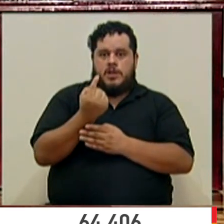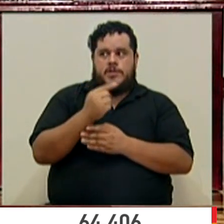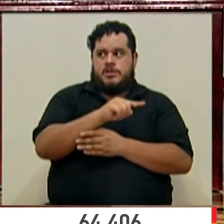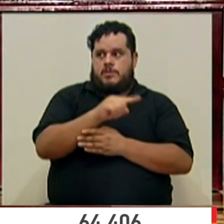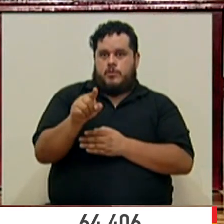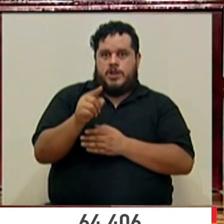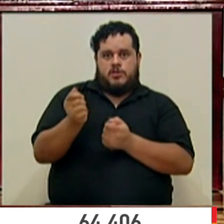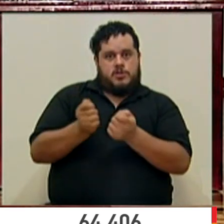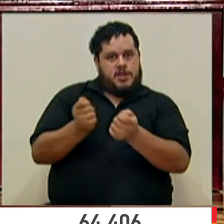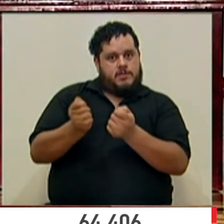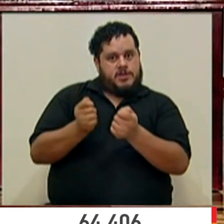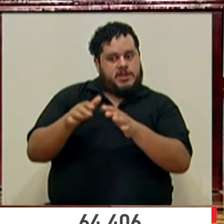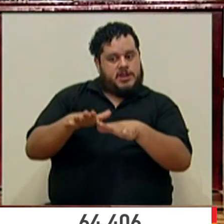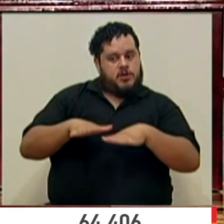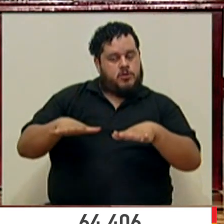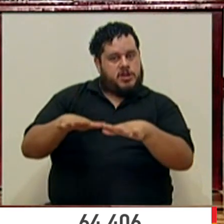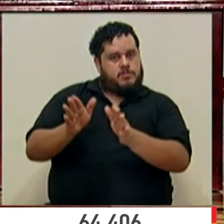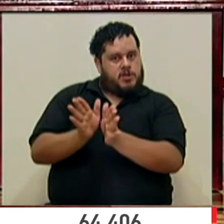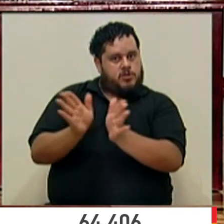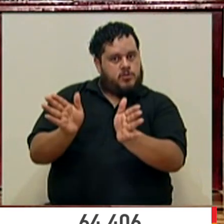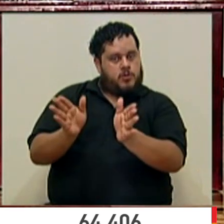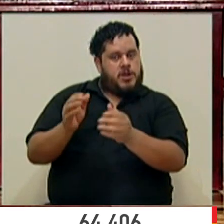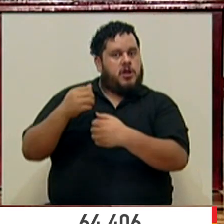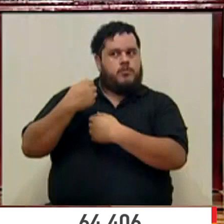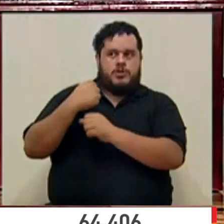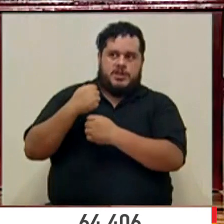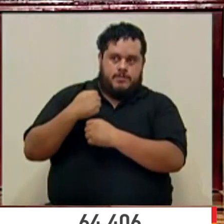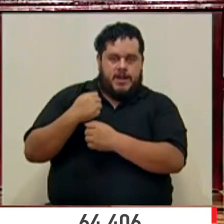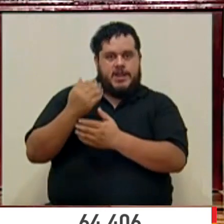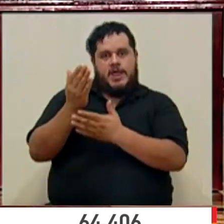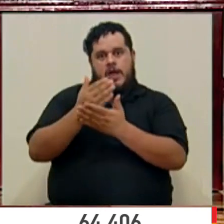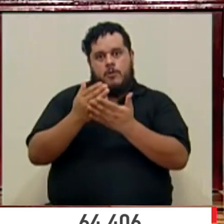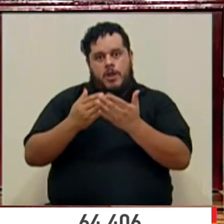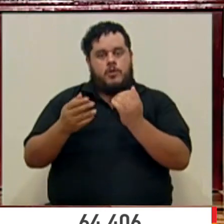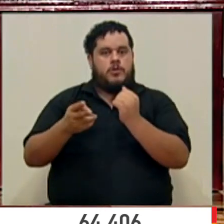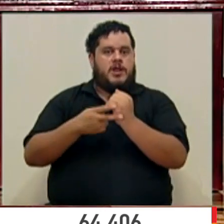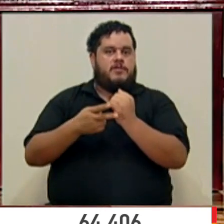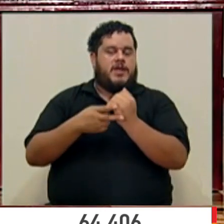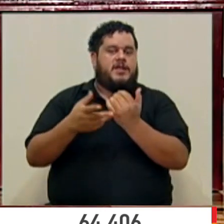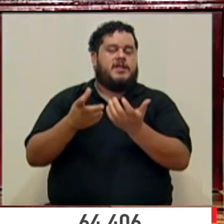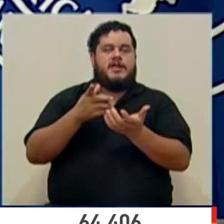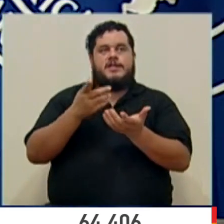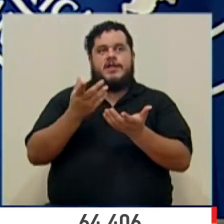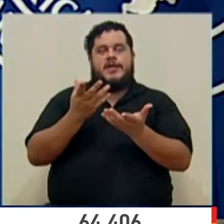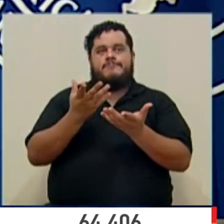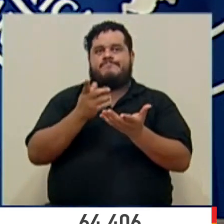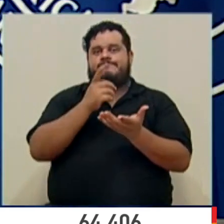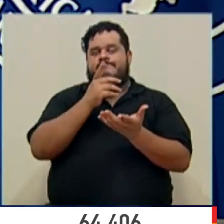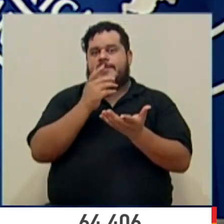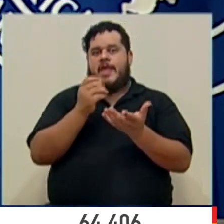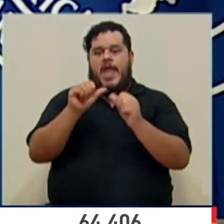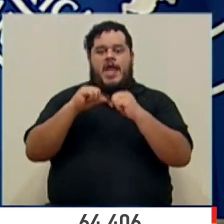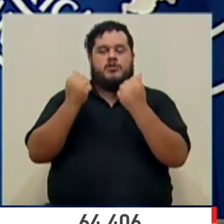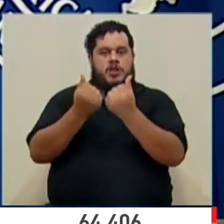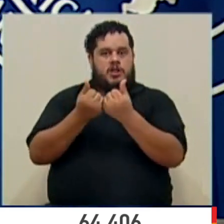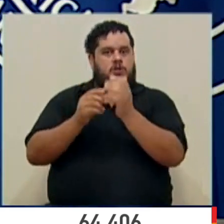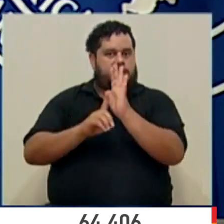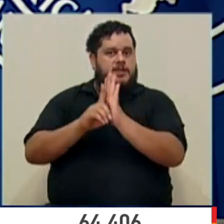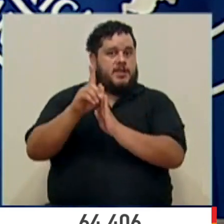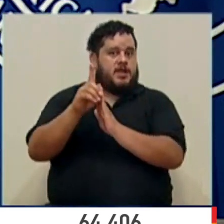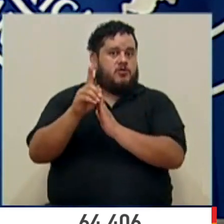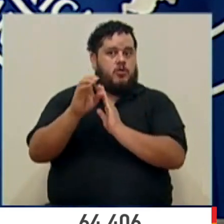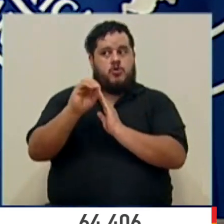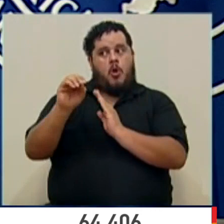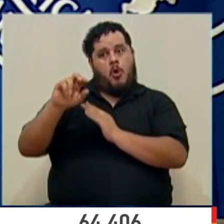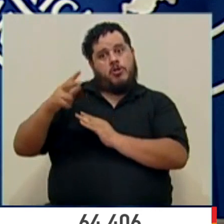que administran los espacios públicos, municipalidades o en algunas ocasiones inclusive asociaciones de desarrollo